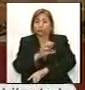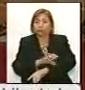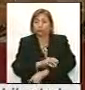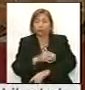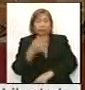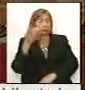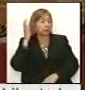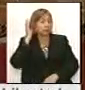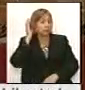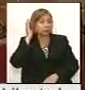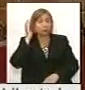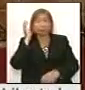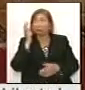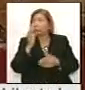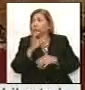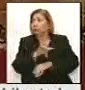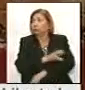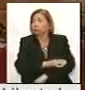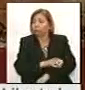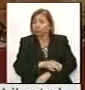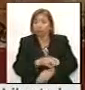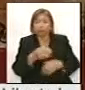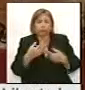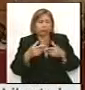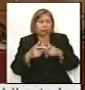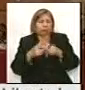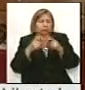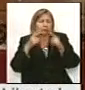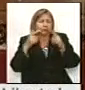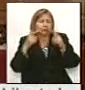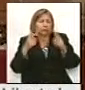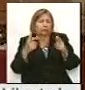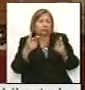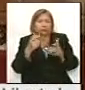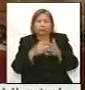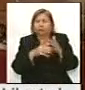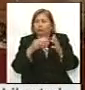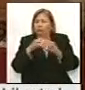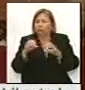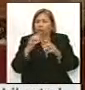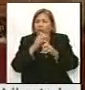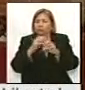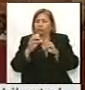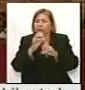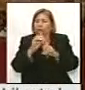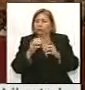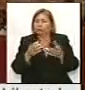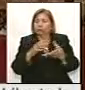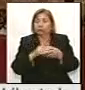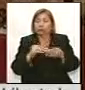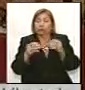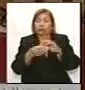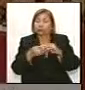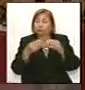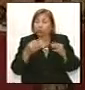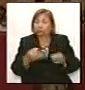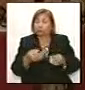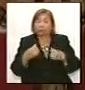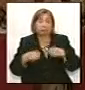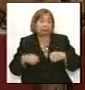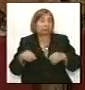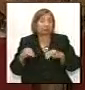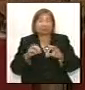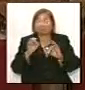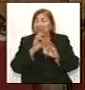escuchar que, por ejemplo, Cajamarca, teniendo ese inmenso potencial arqueológico, cultural, histórico y artístico, no tiene